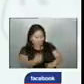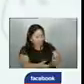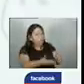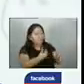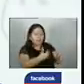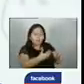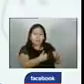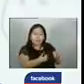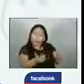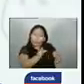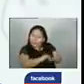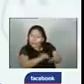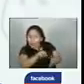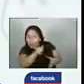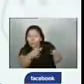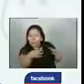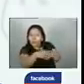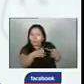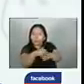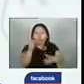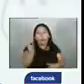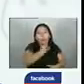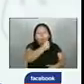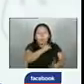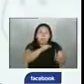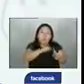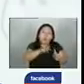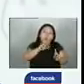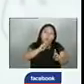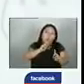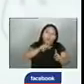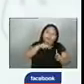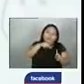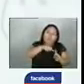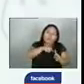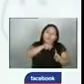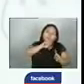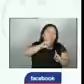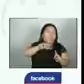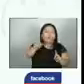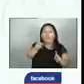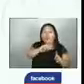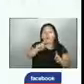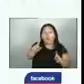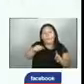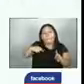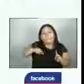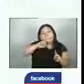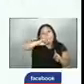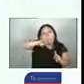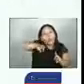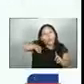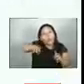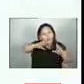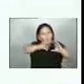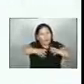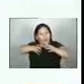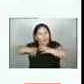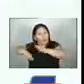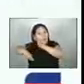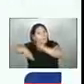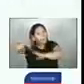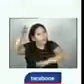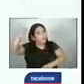solicitó al cantante otra banda para amenizar la fiesta, pero René Alonso se negó, ya que argumentó que otras agrupaciones